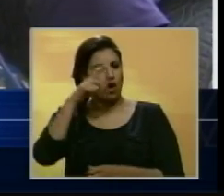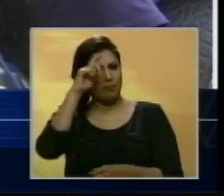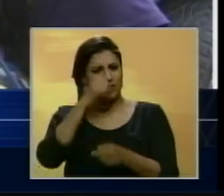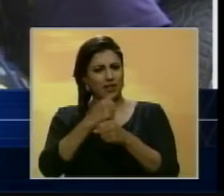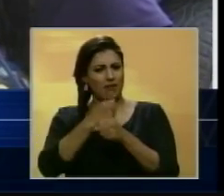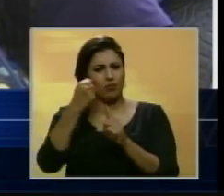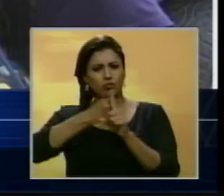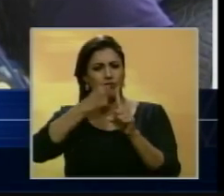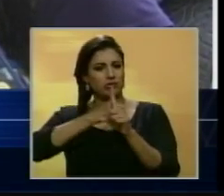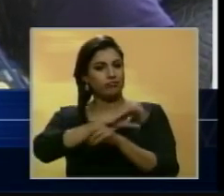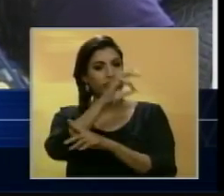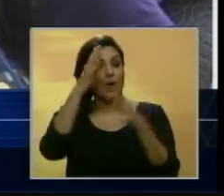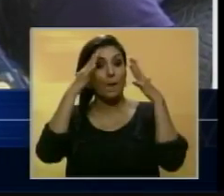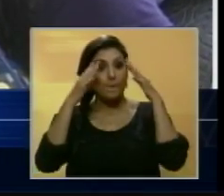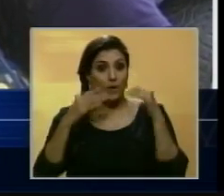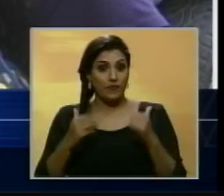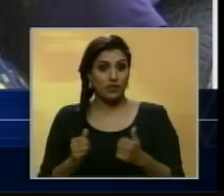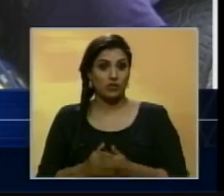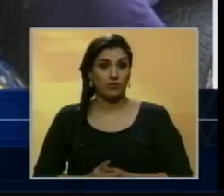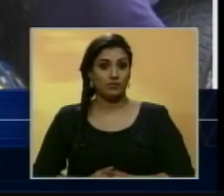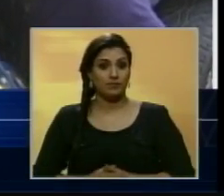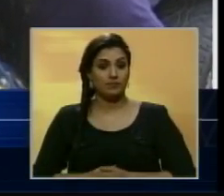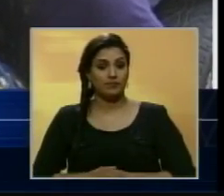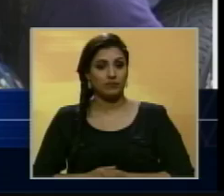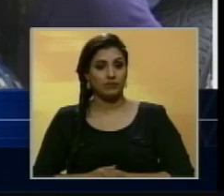trabajador, luchador, profesional.